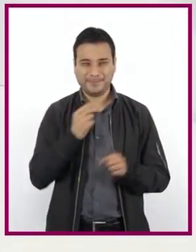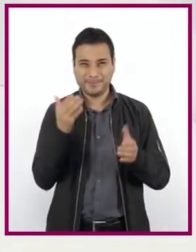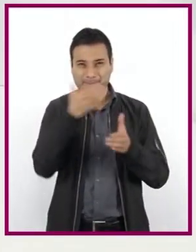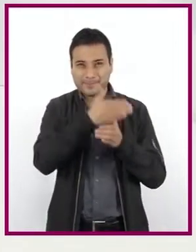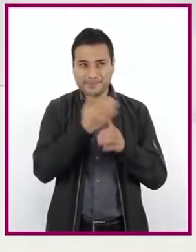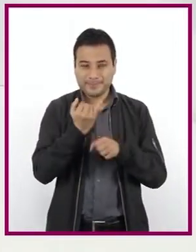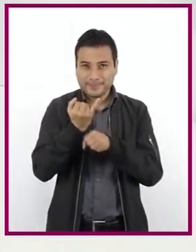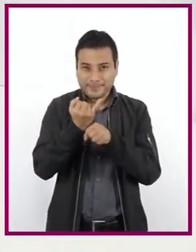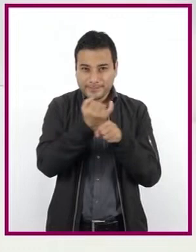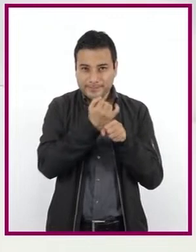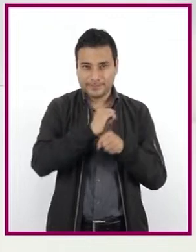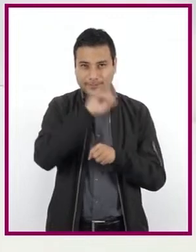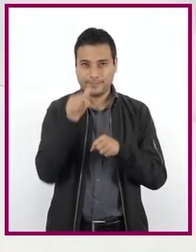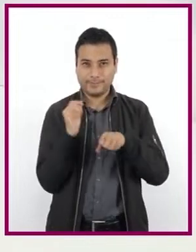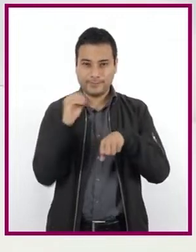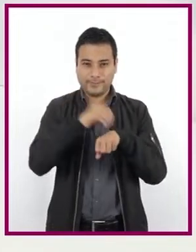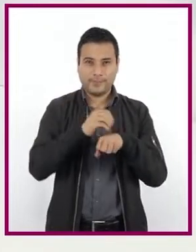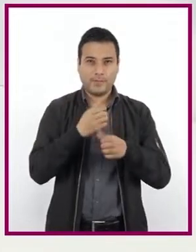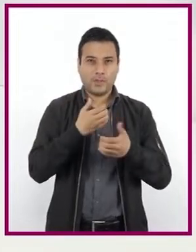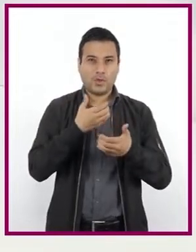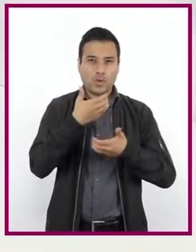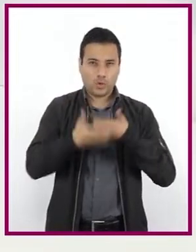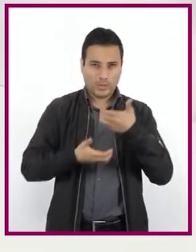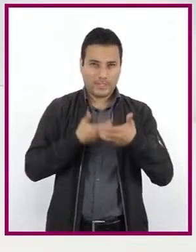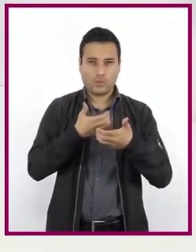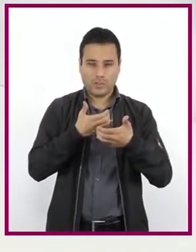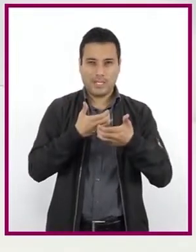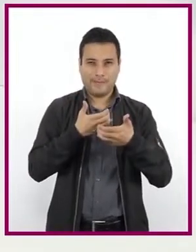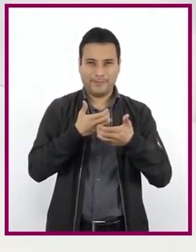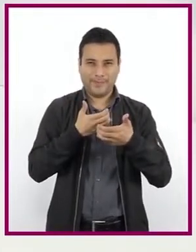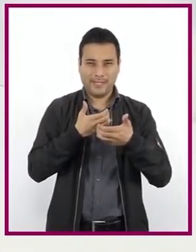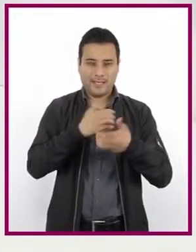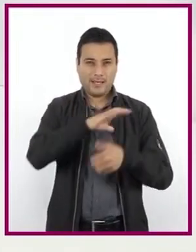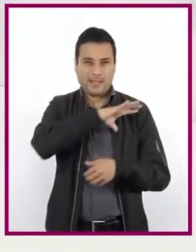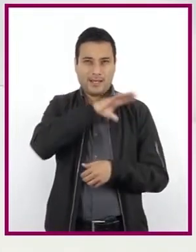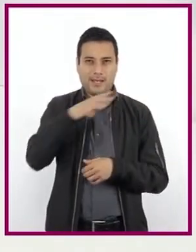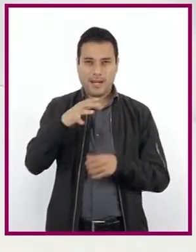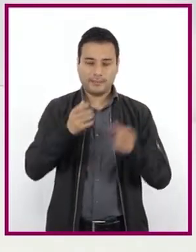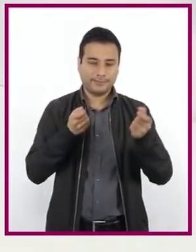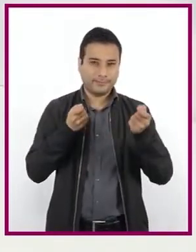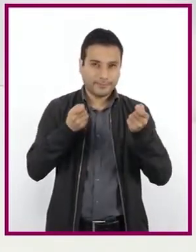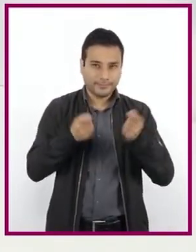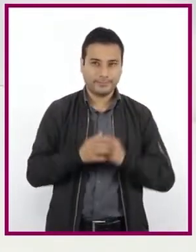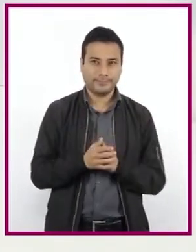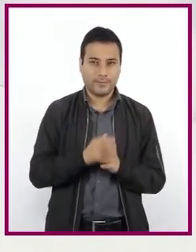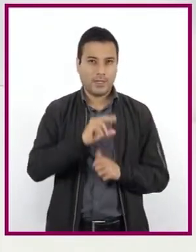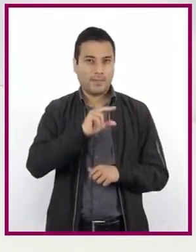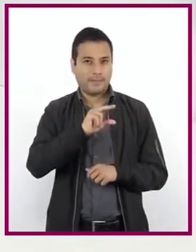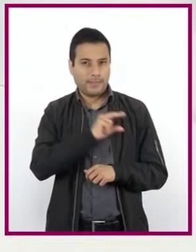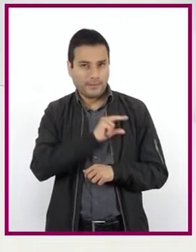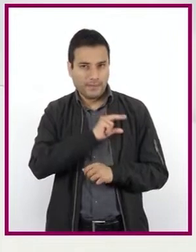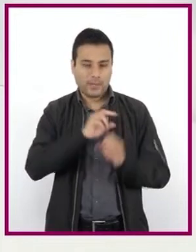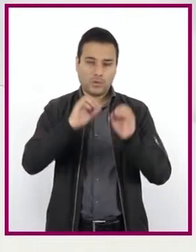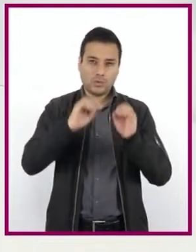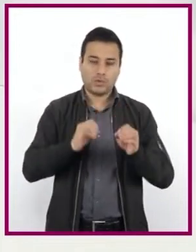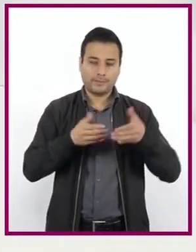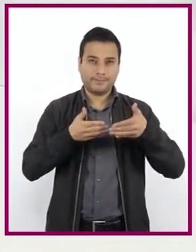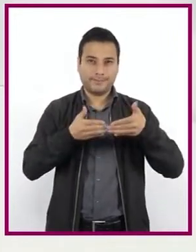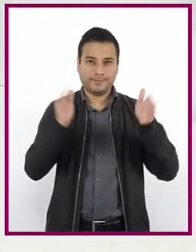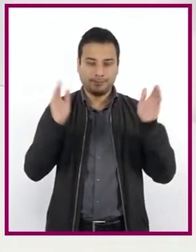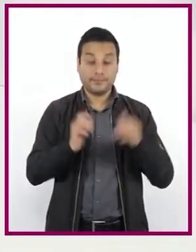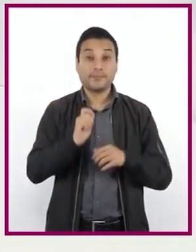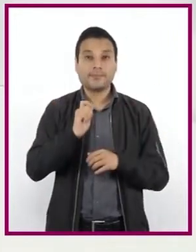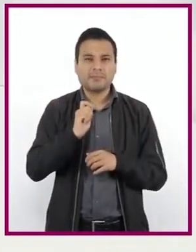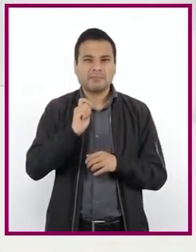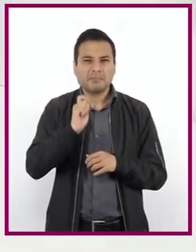Contaduría General de Propios y Árbitros. Con esta institución, la corona administraría